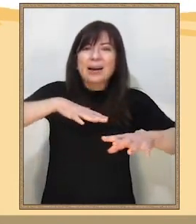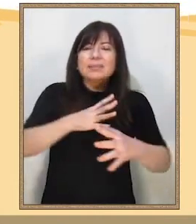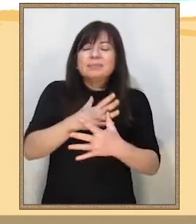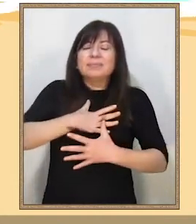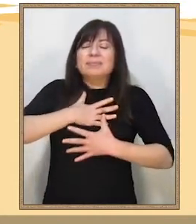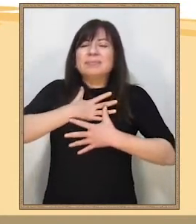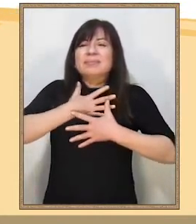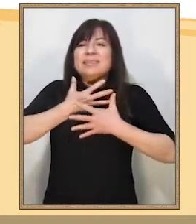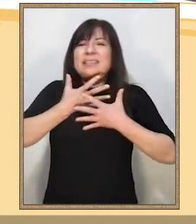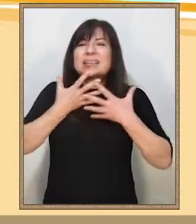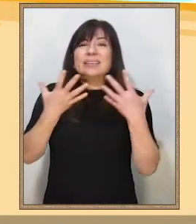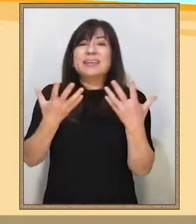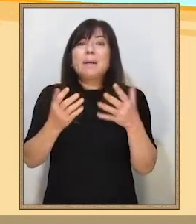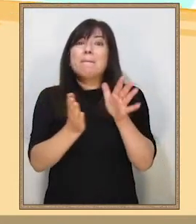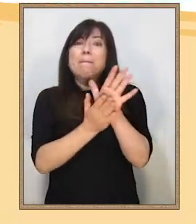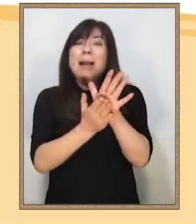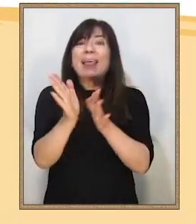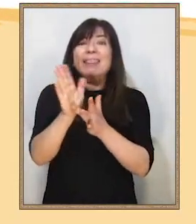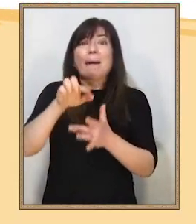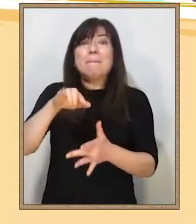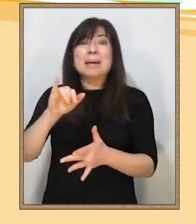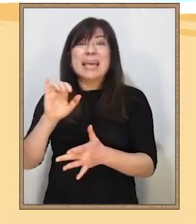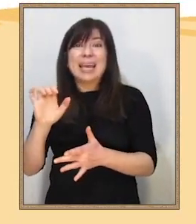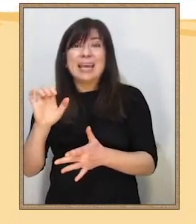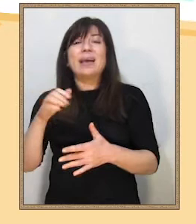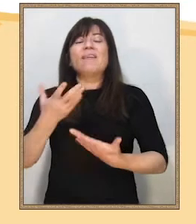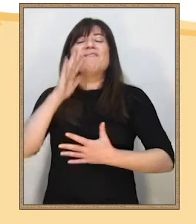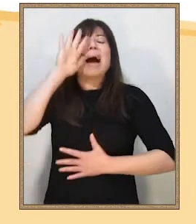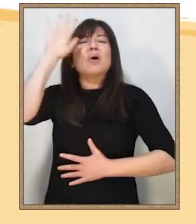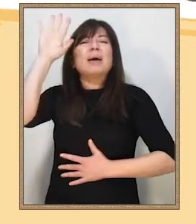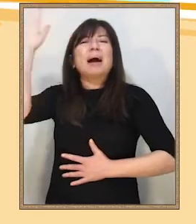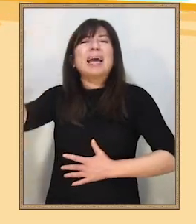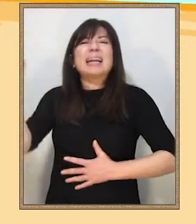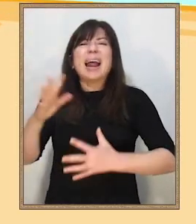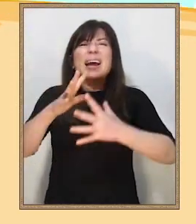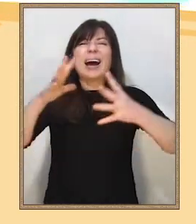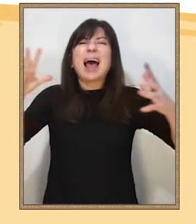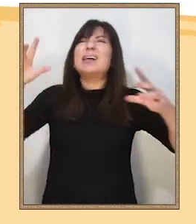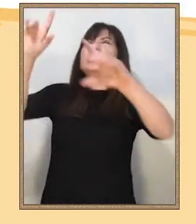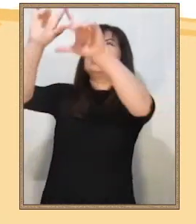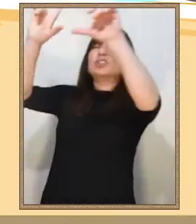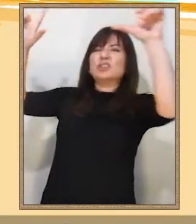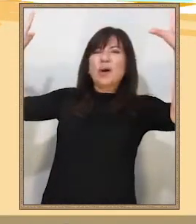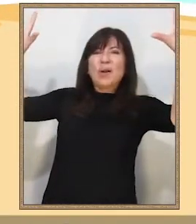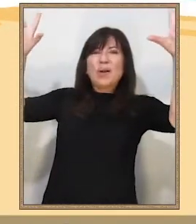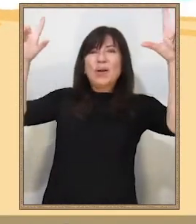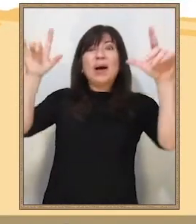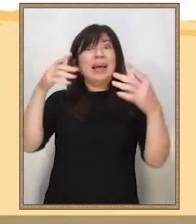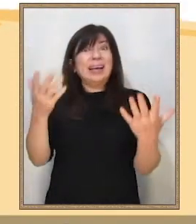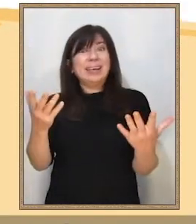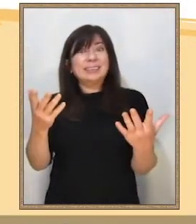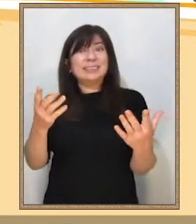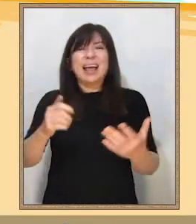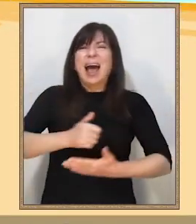sentir nuestras plantas de los pies y vamos a imaginar un gran, gran sol. Este sol